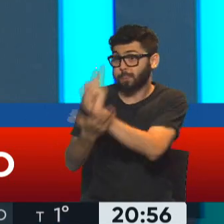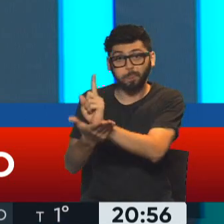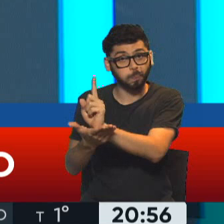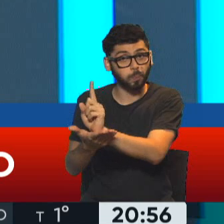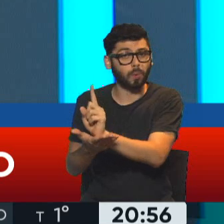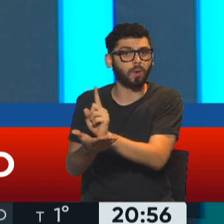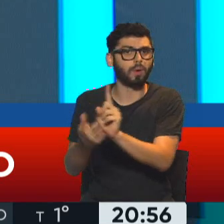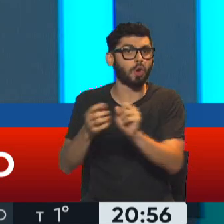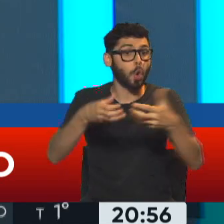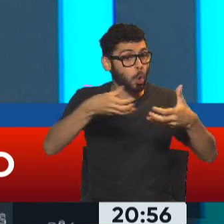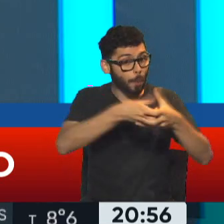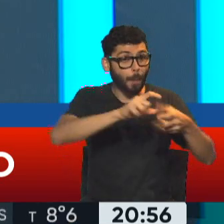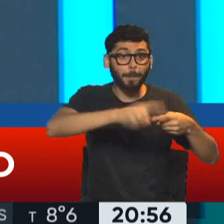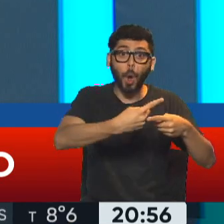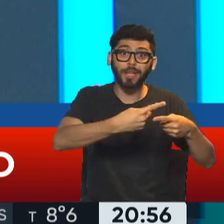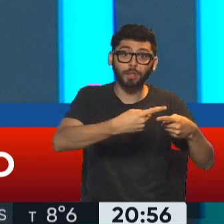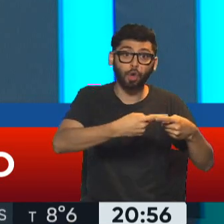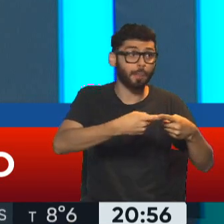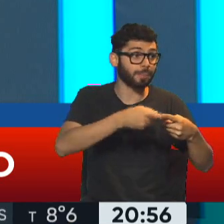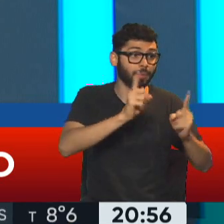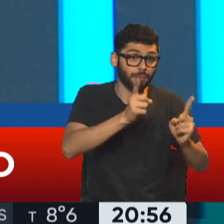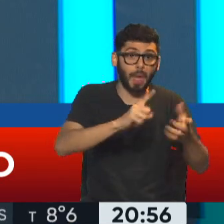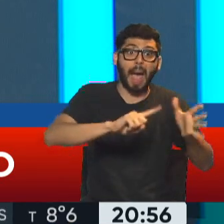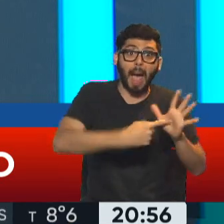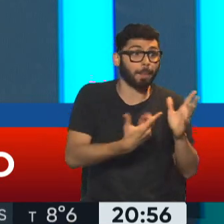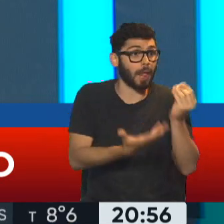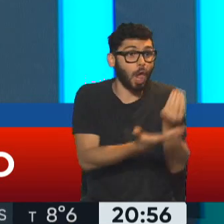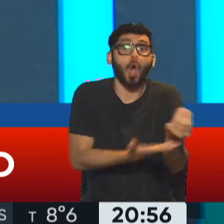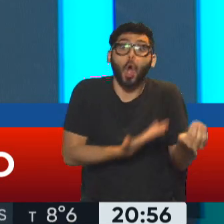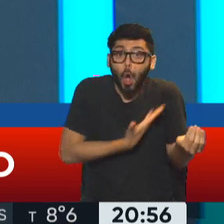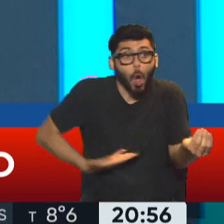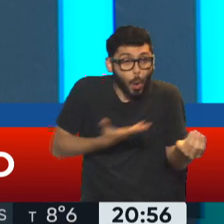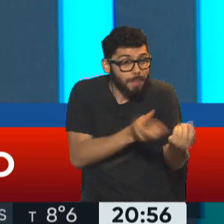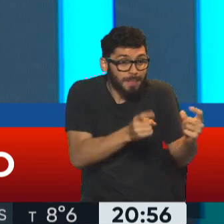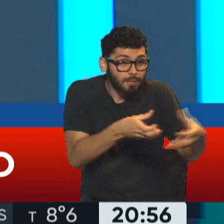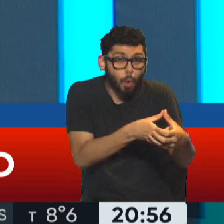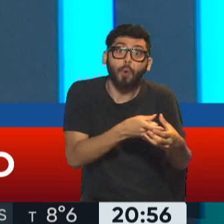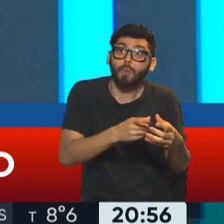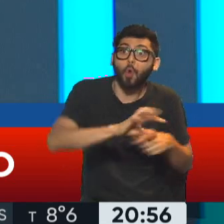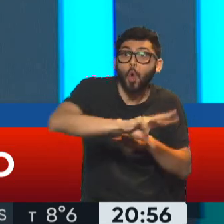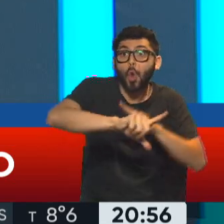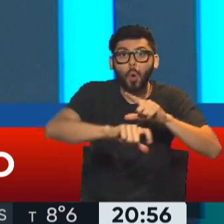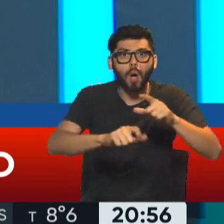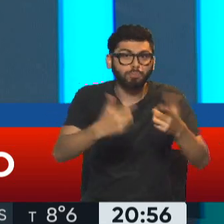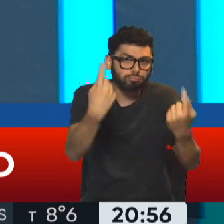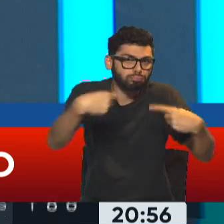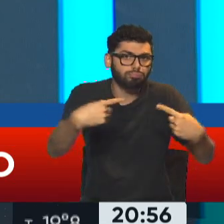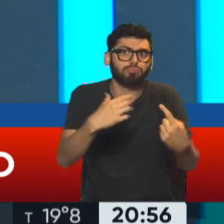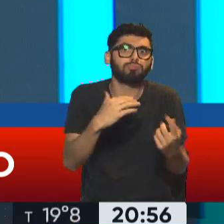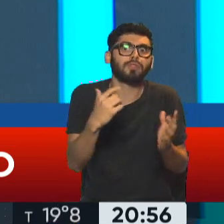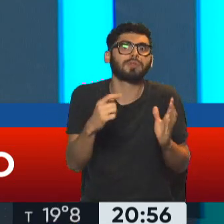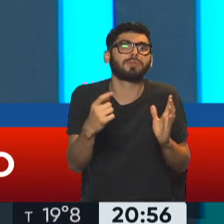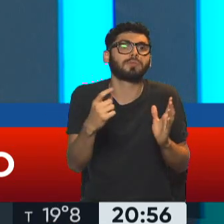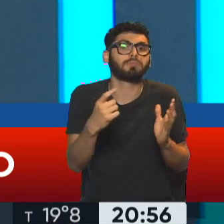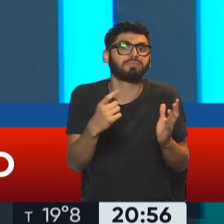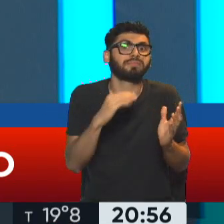un espacio político que ejerce la función pública en la Ciudad de Buenos Aires, donde también hay hechos de inseguridad. Me parece que decir